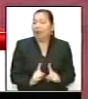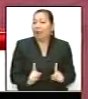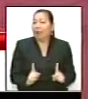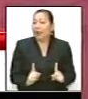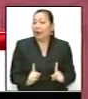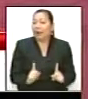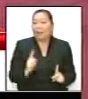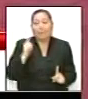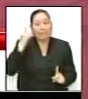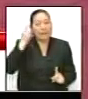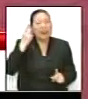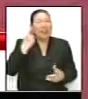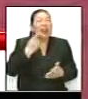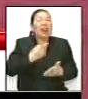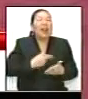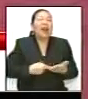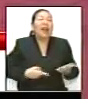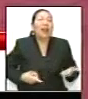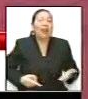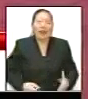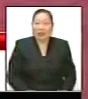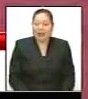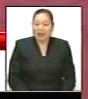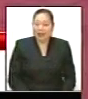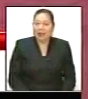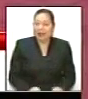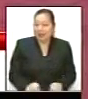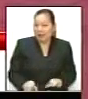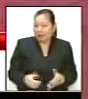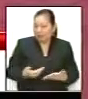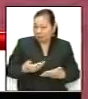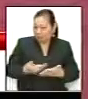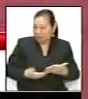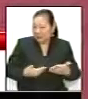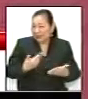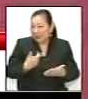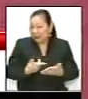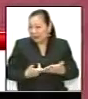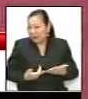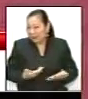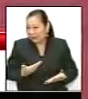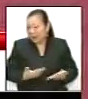diferenciado, pensando en qué, ¿no? ¿Se ha hecho un mapeo de qué